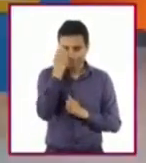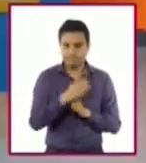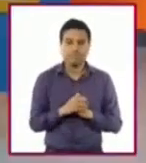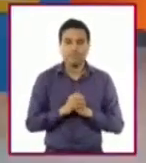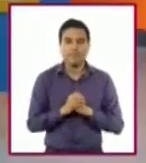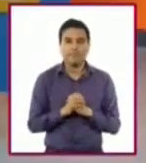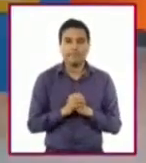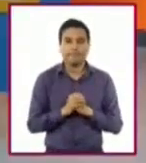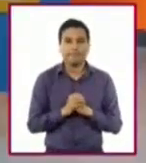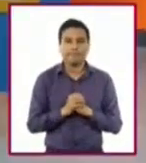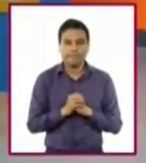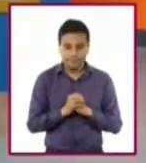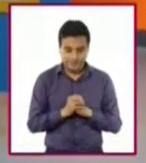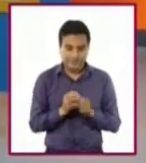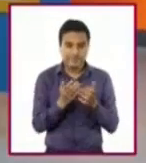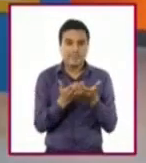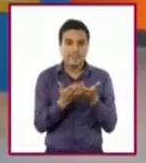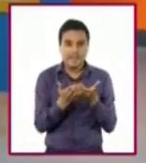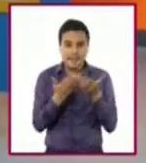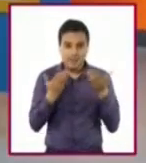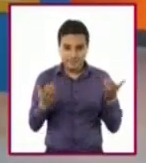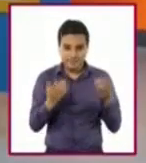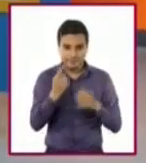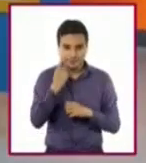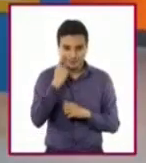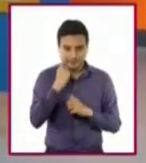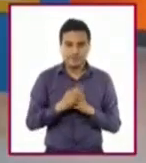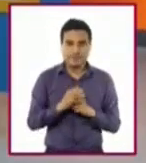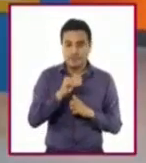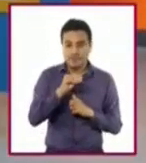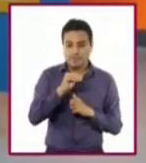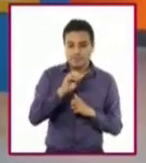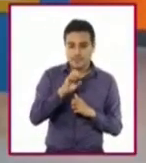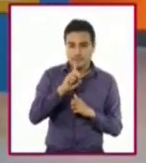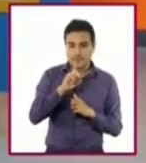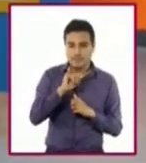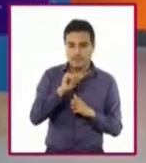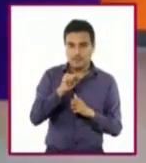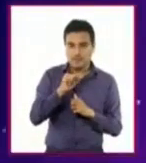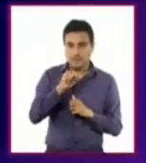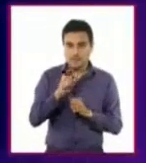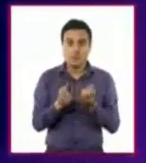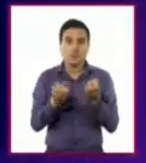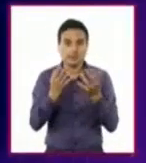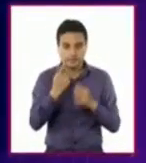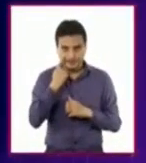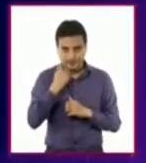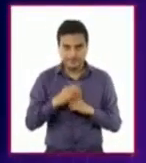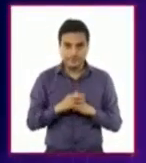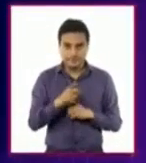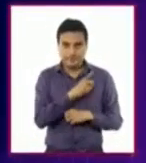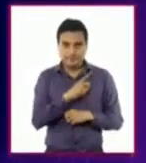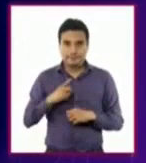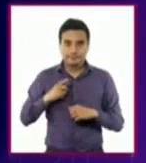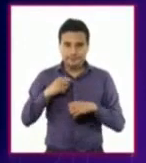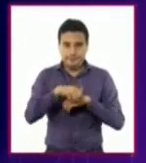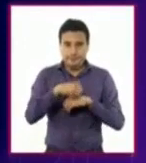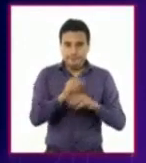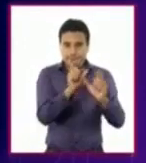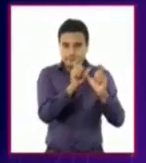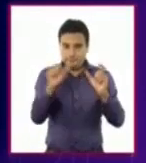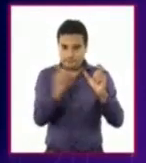ahora realicemos el cálculo de la mediana para ello los datos deben estar ordenados de menor a mayor